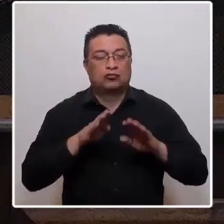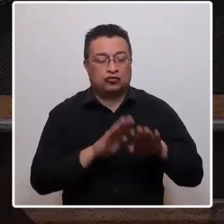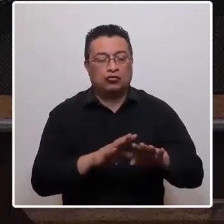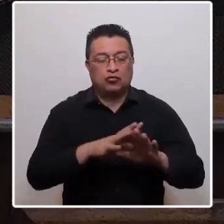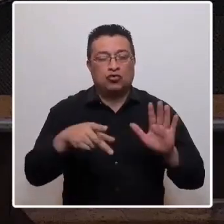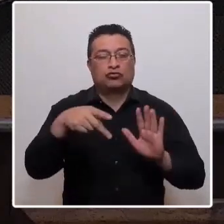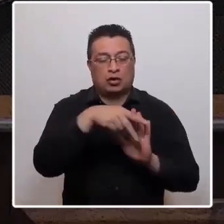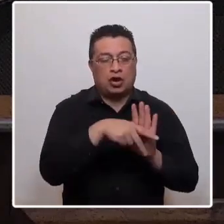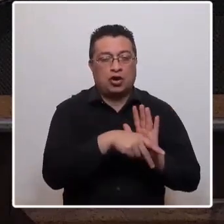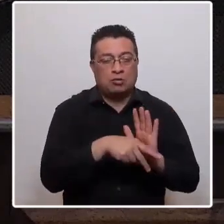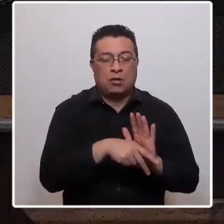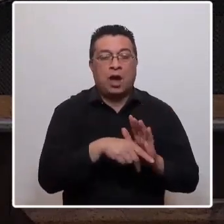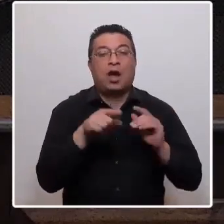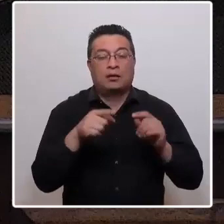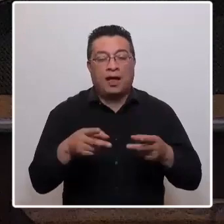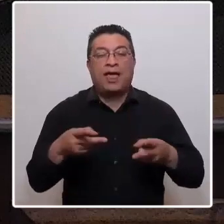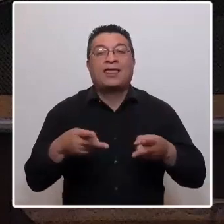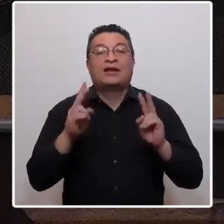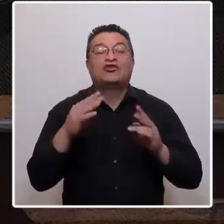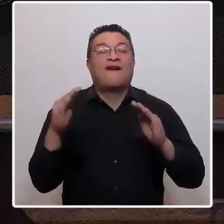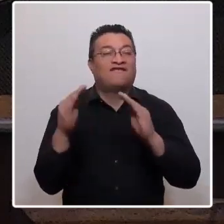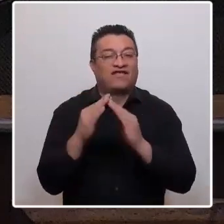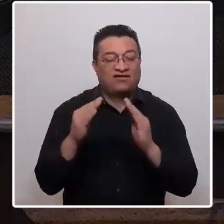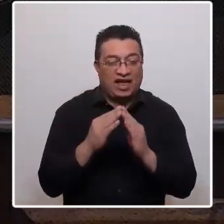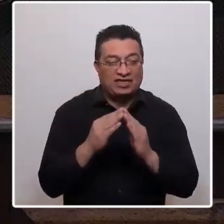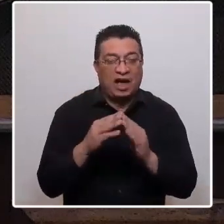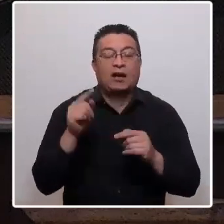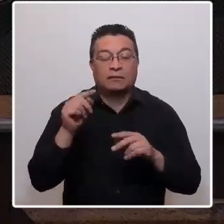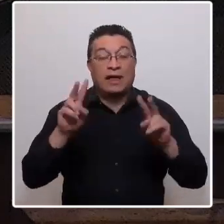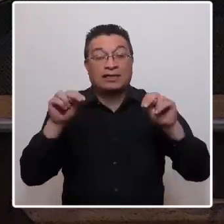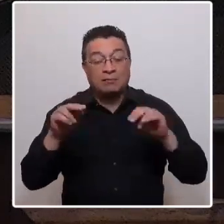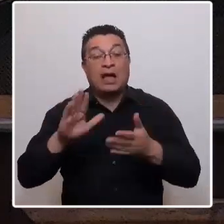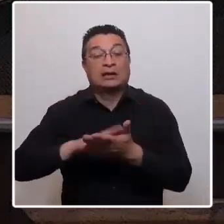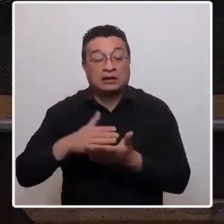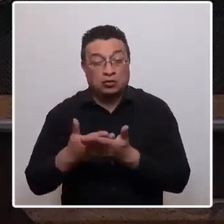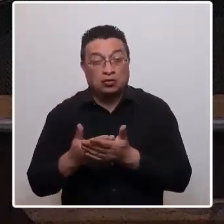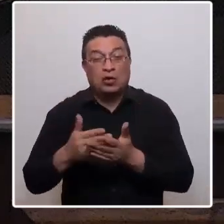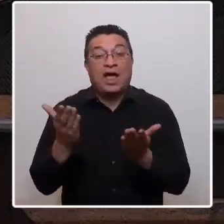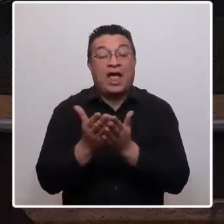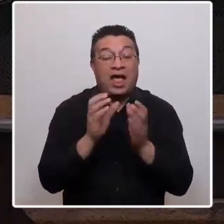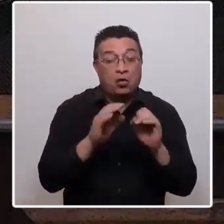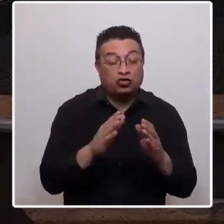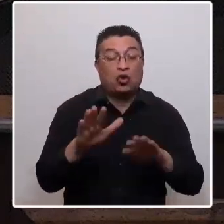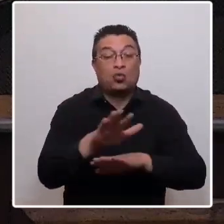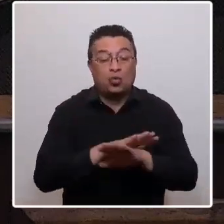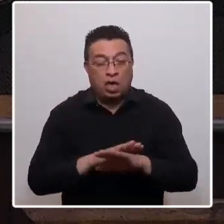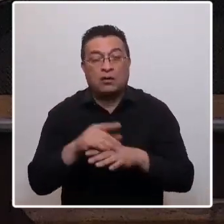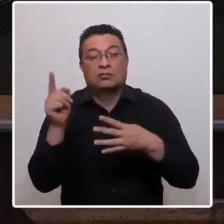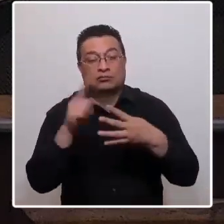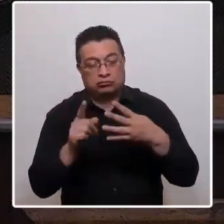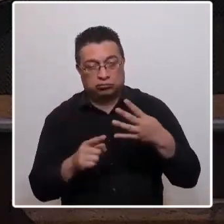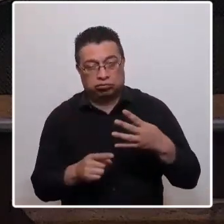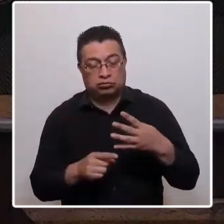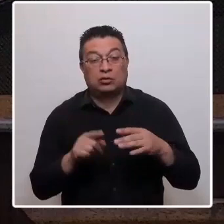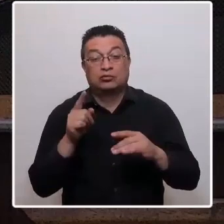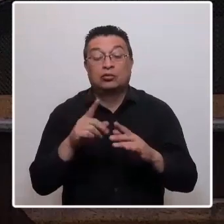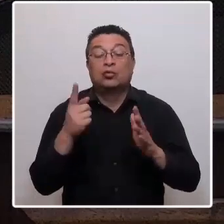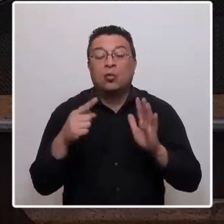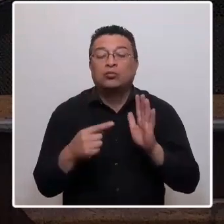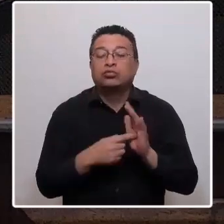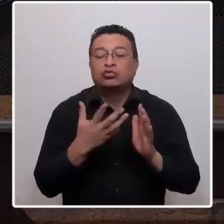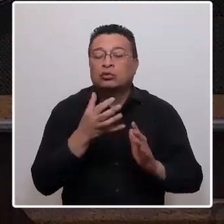normas, partiendo con el derecho a la vivienda, con algunos temas en salud, en educación, en cuidados, etc. El punto es el